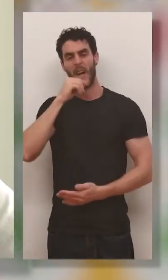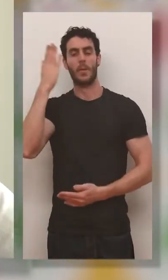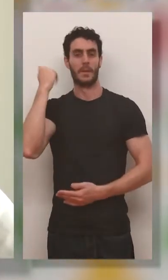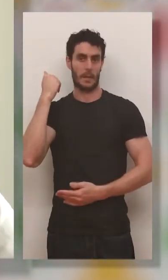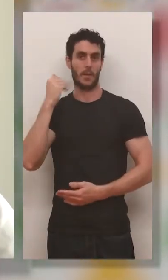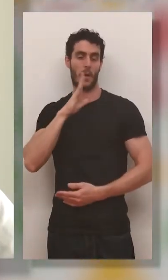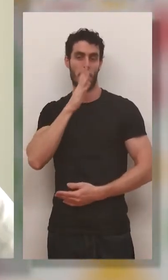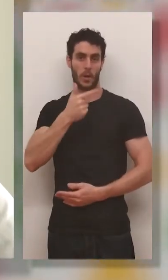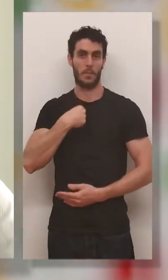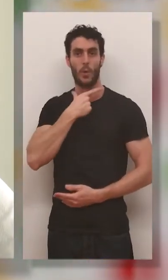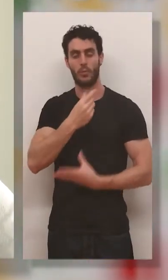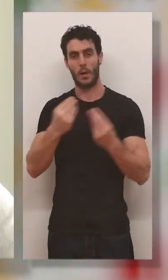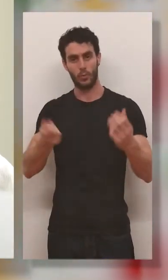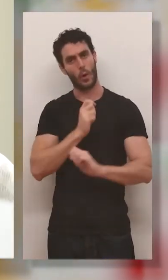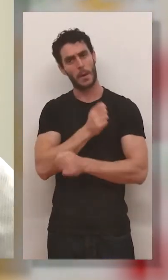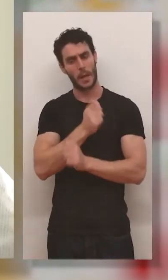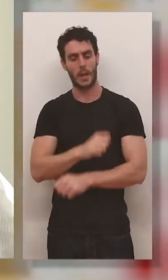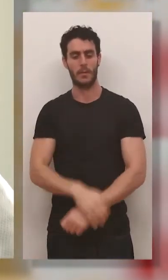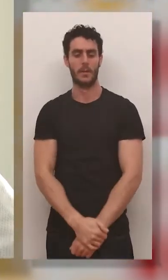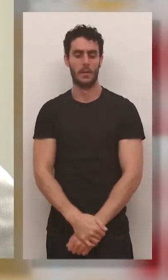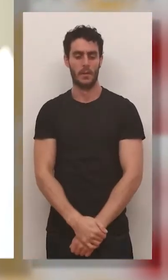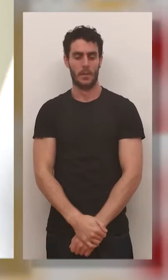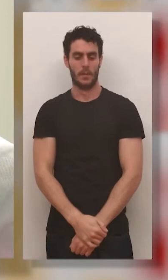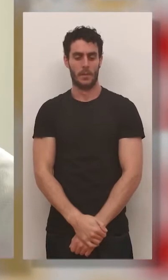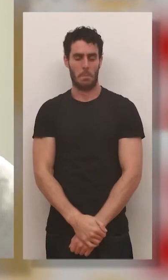Porque me gustaba mucho la batería. Porque